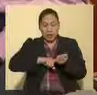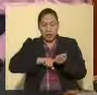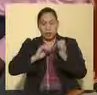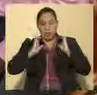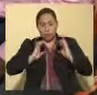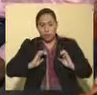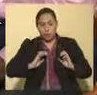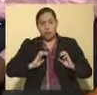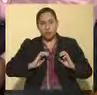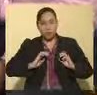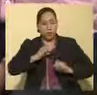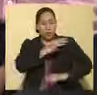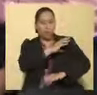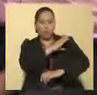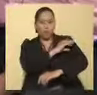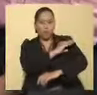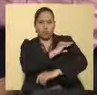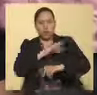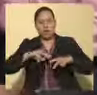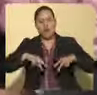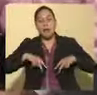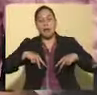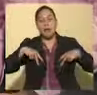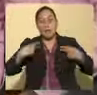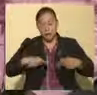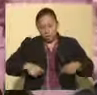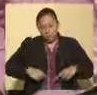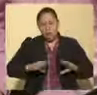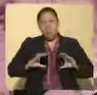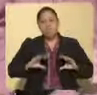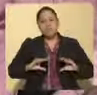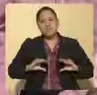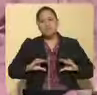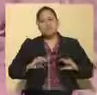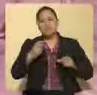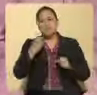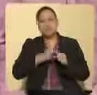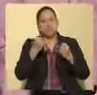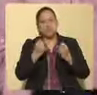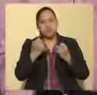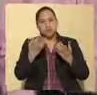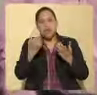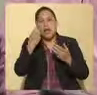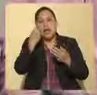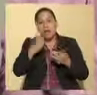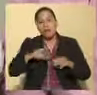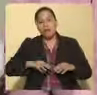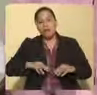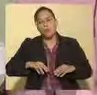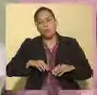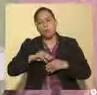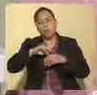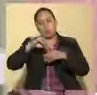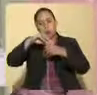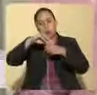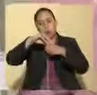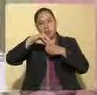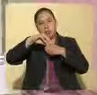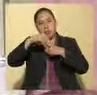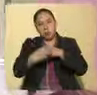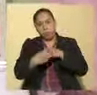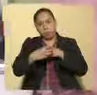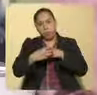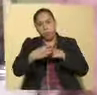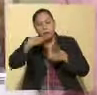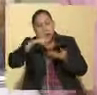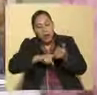en la musculatura abdominal y eso es lo que te provoca una salida de algún